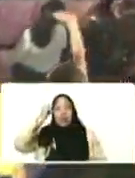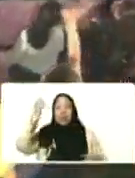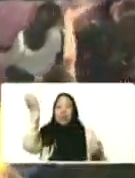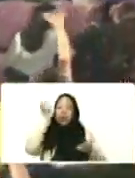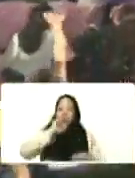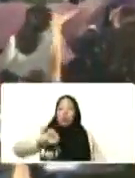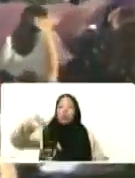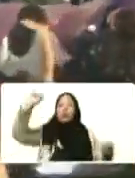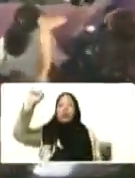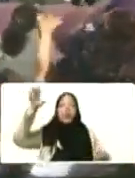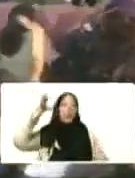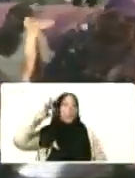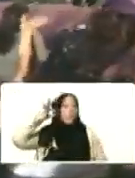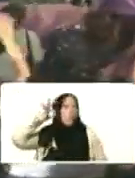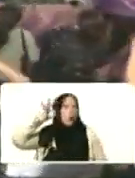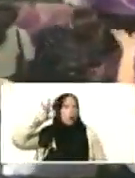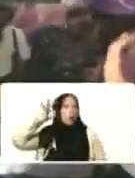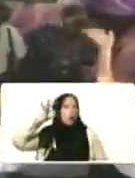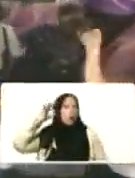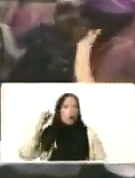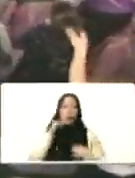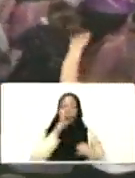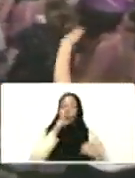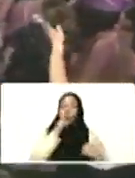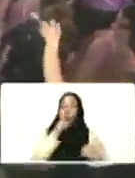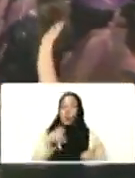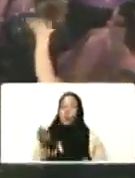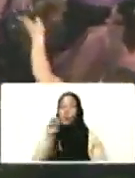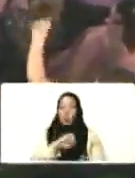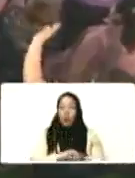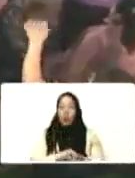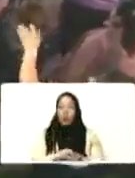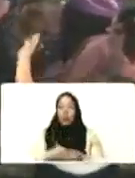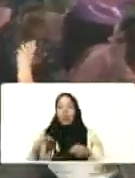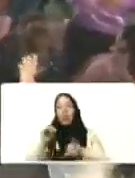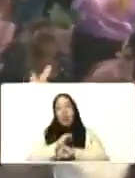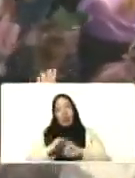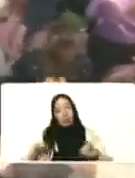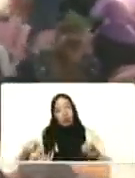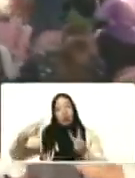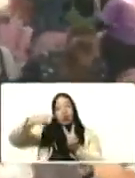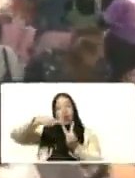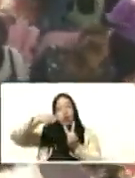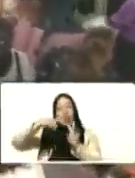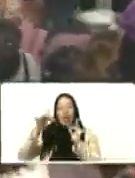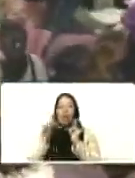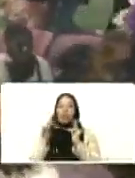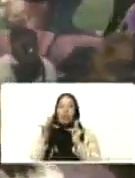socialismo feminista. Con esta información vamos a despedir esta transmisión.